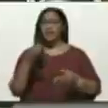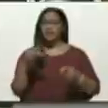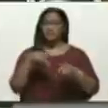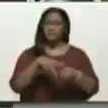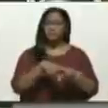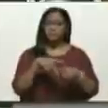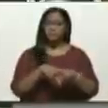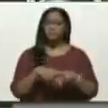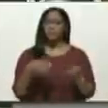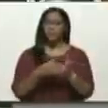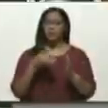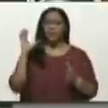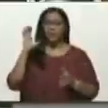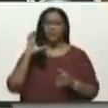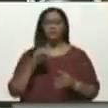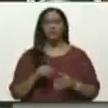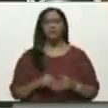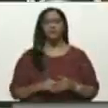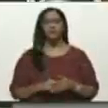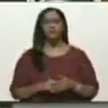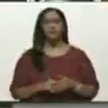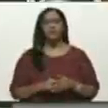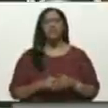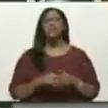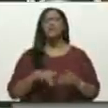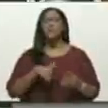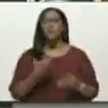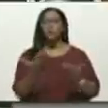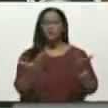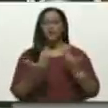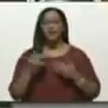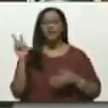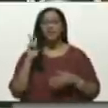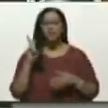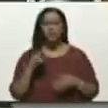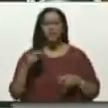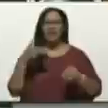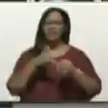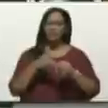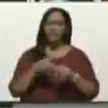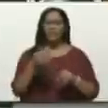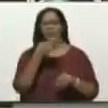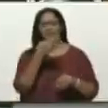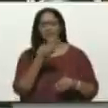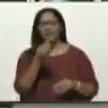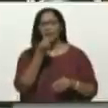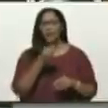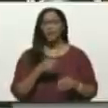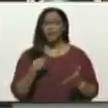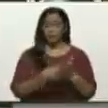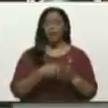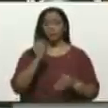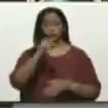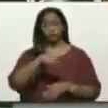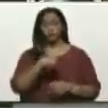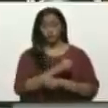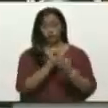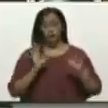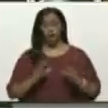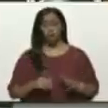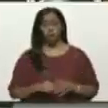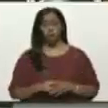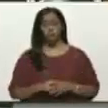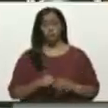traer a Venezuela hasta gasolina, medicina, alimentos. ¿Qué le pagaron? Sí, claro.